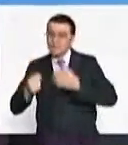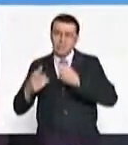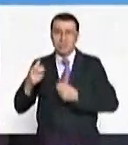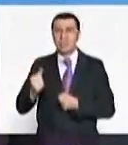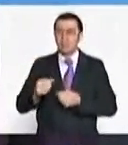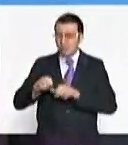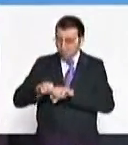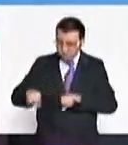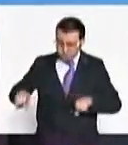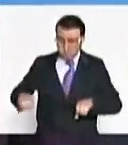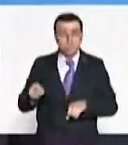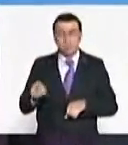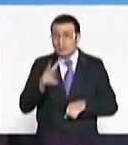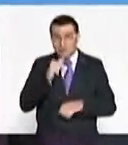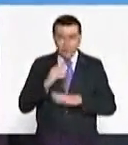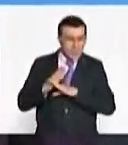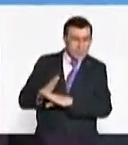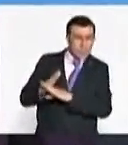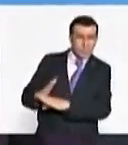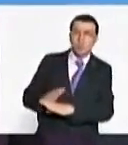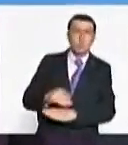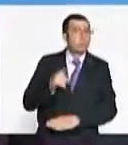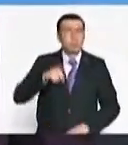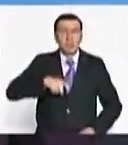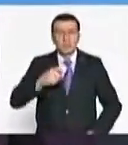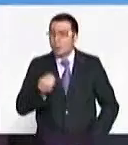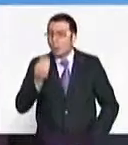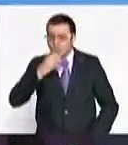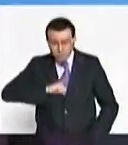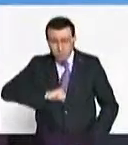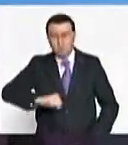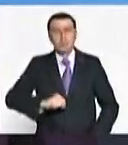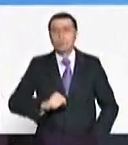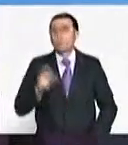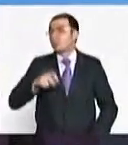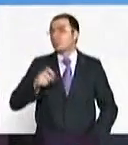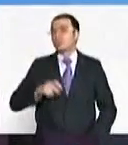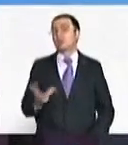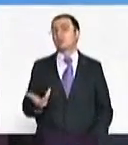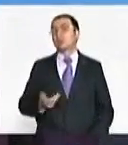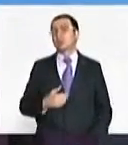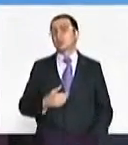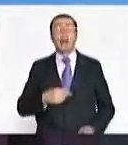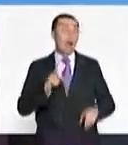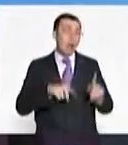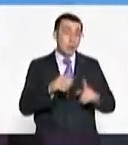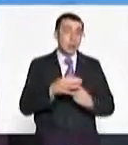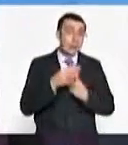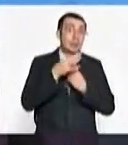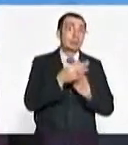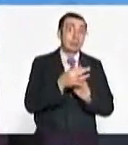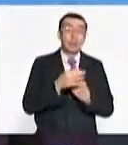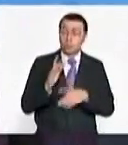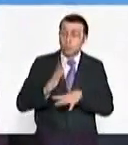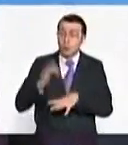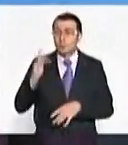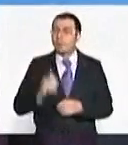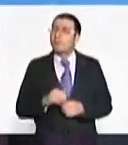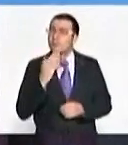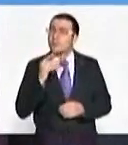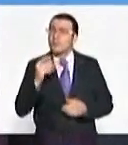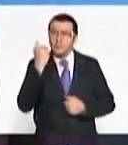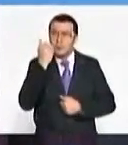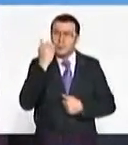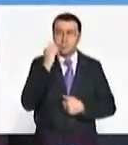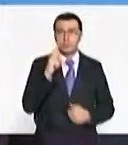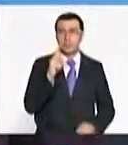y las grasas, pues no va a necesitar suplementarse con vitaminas. Hay condiciones específicas como, por ejemplo, la enfermedad fibroquística